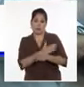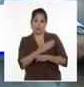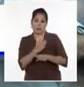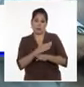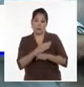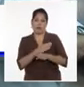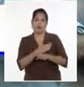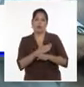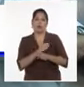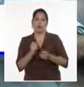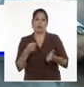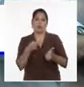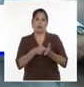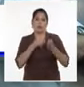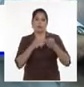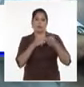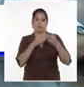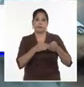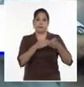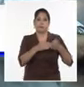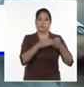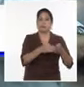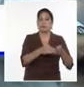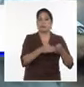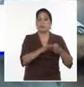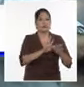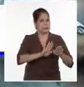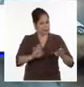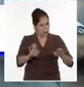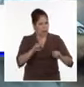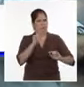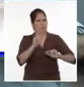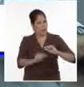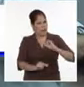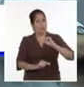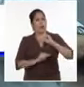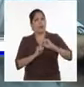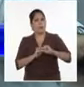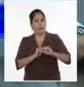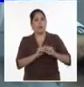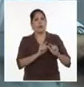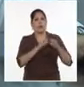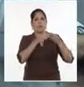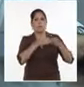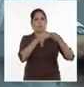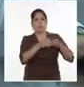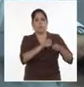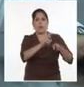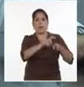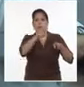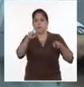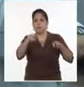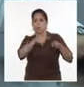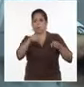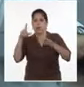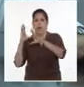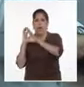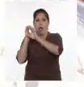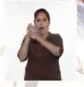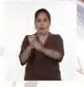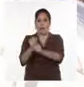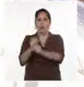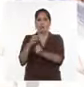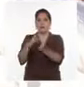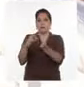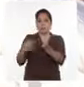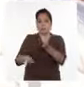importación, afortunadamente ya se está operando el producto, arribó como se ha publicado un buque por el puerto de Santiago de